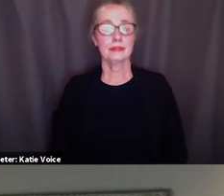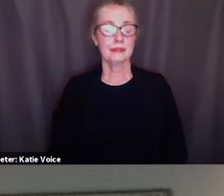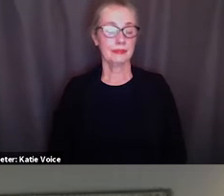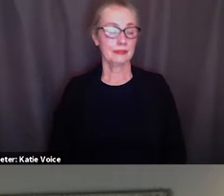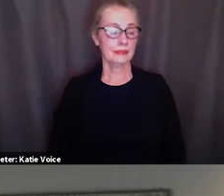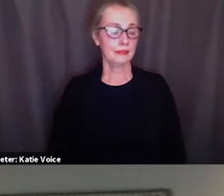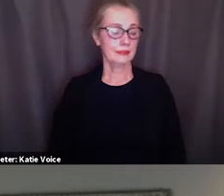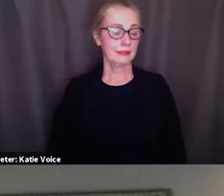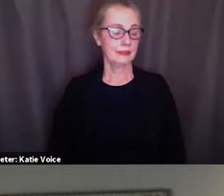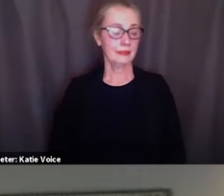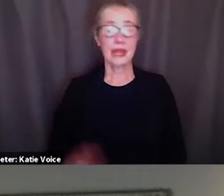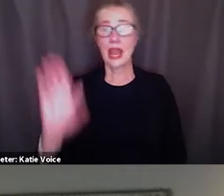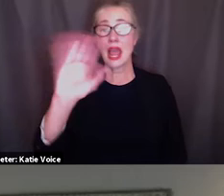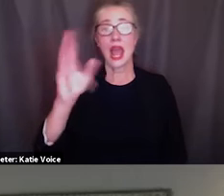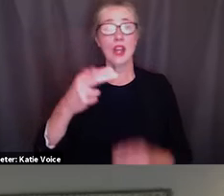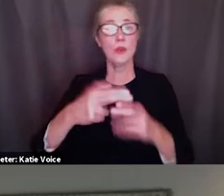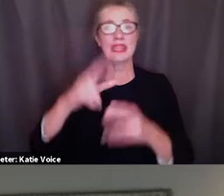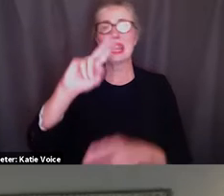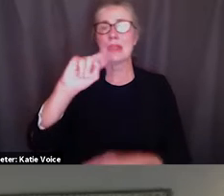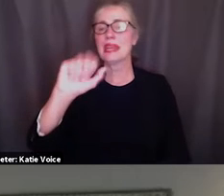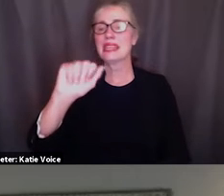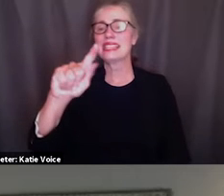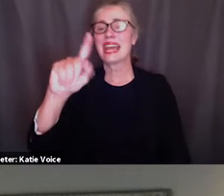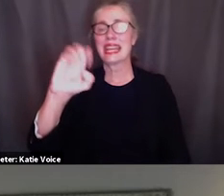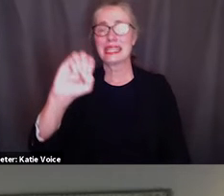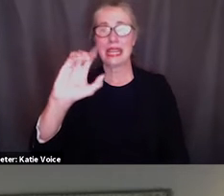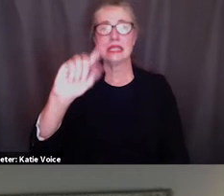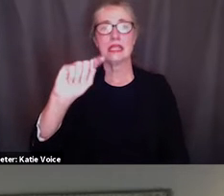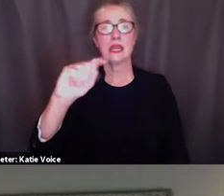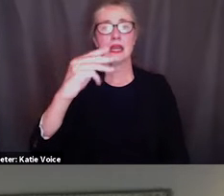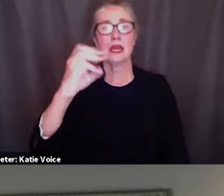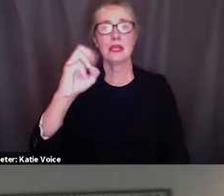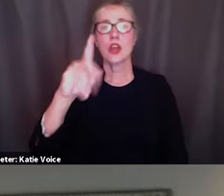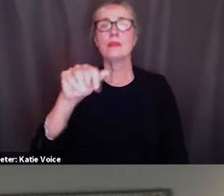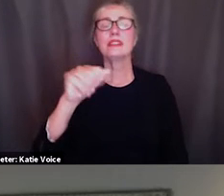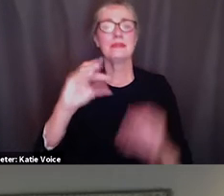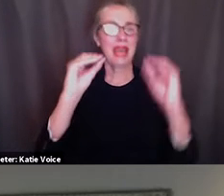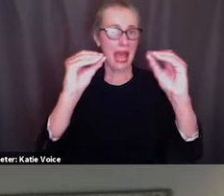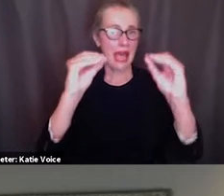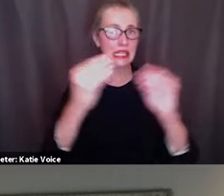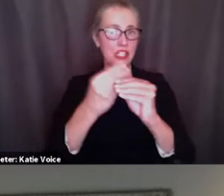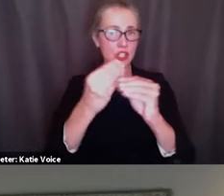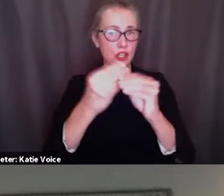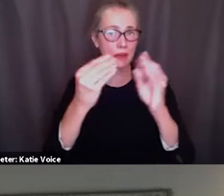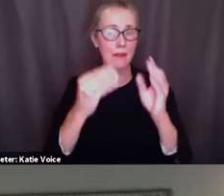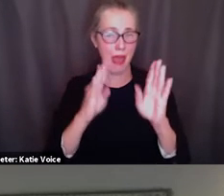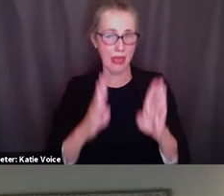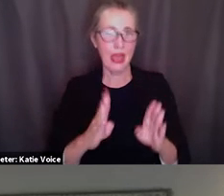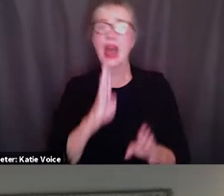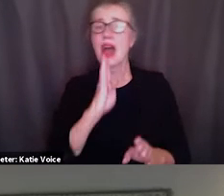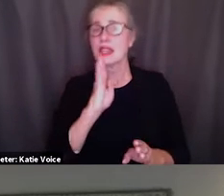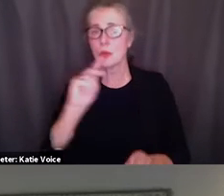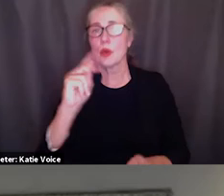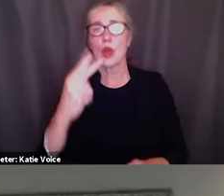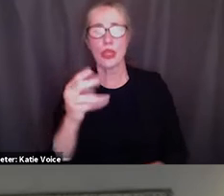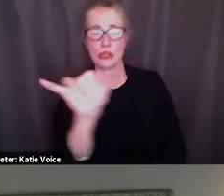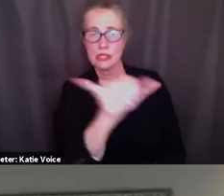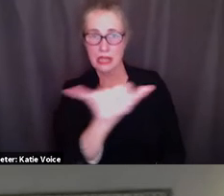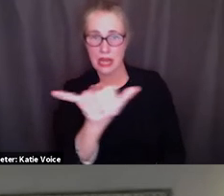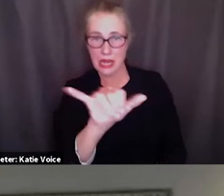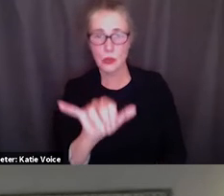Hello, my name is Nate Thompson. Hola, yo soy Nate Thompson. Yo soy maestro de matemáticas y hablé el jueves